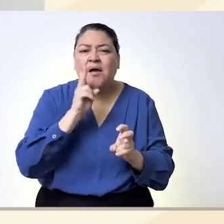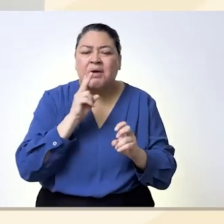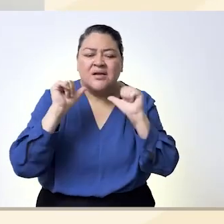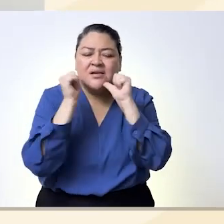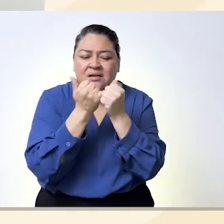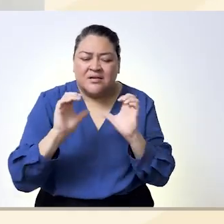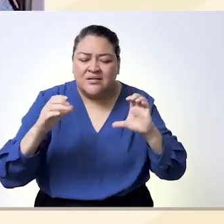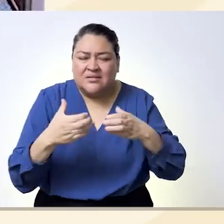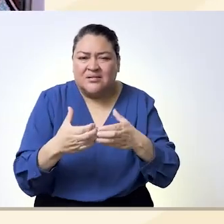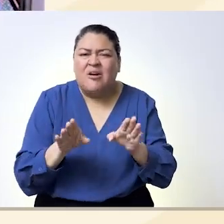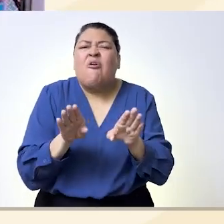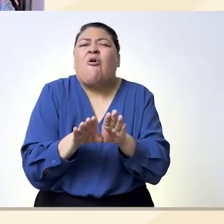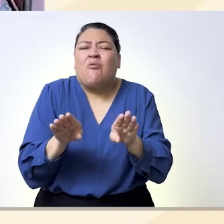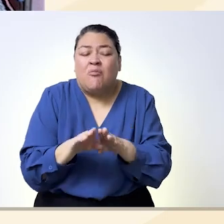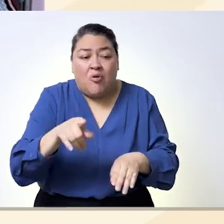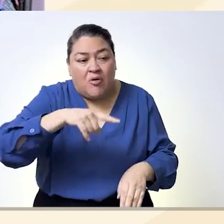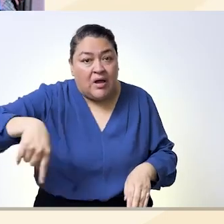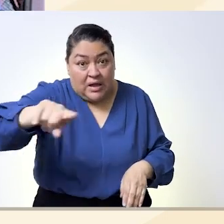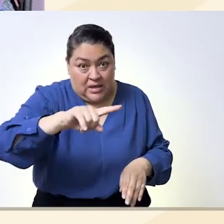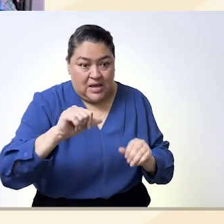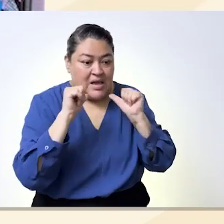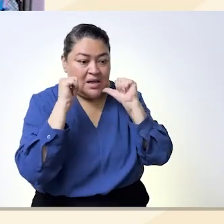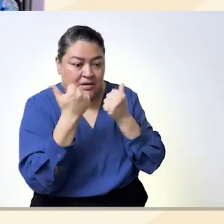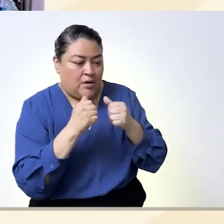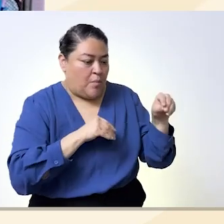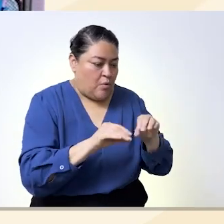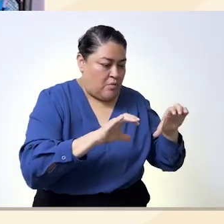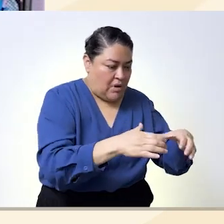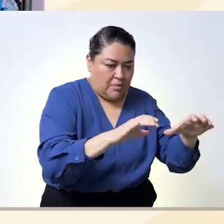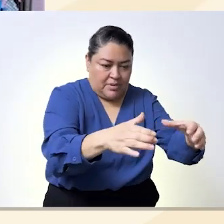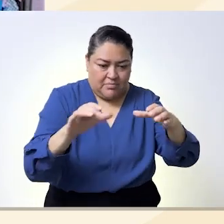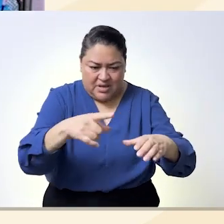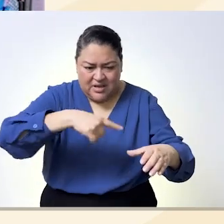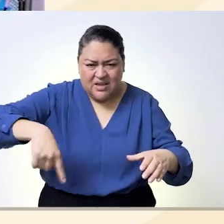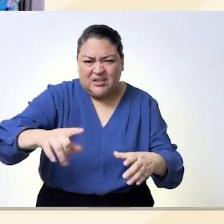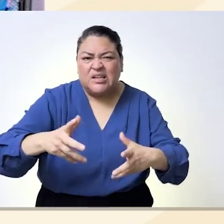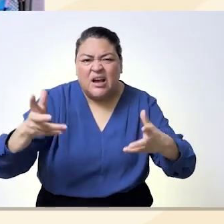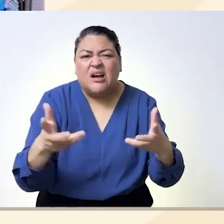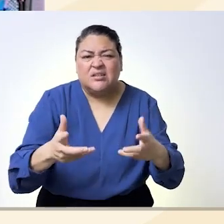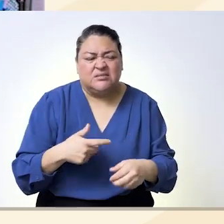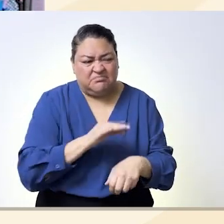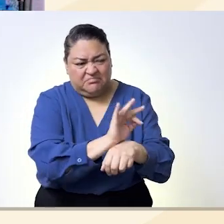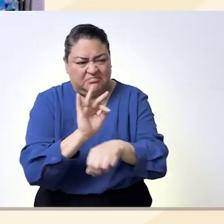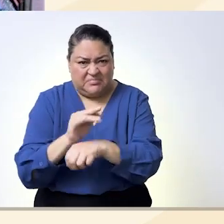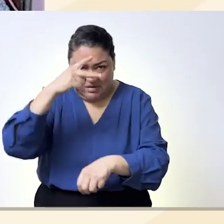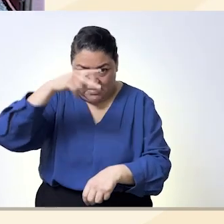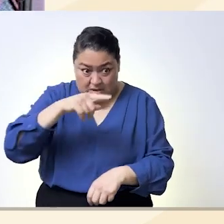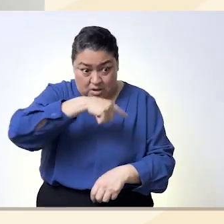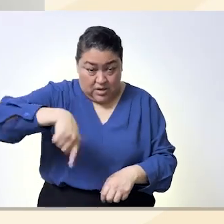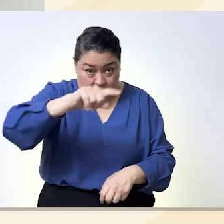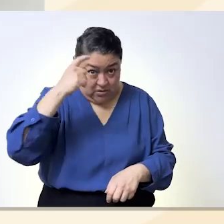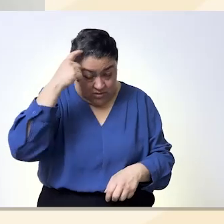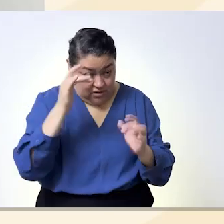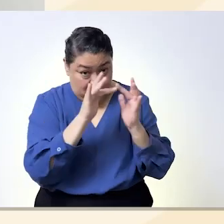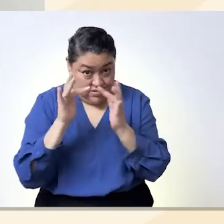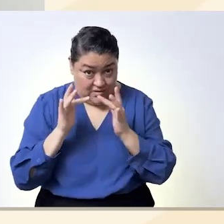los movimientos, los colectivos, las colectivas, las organizaciones neurodivergentes en México? Y aquí viene un punto crucial, porque si nos ponemos a pensar